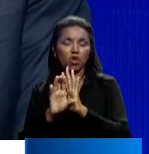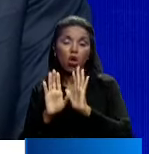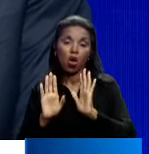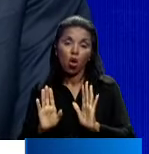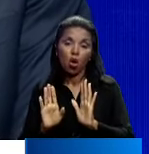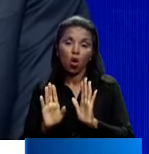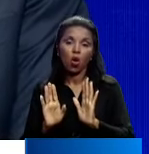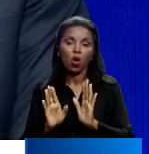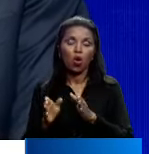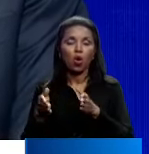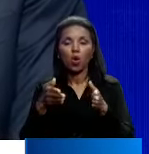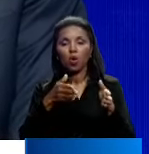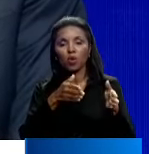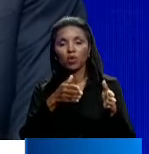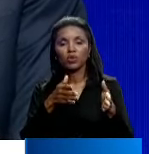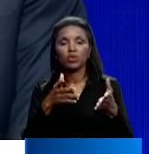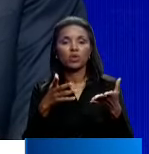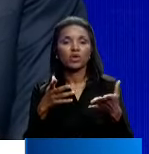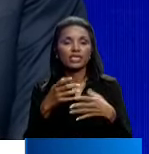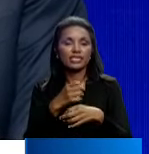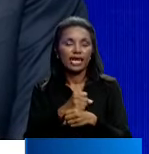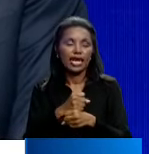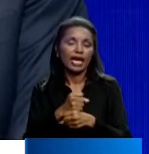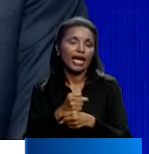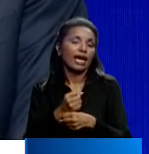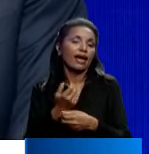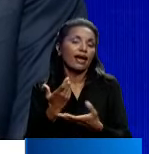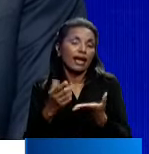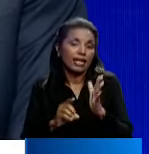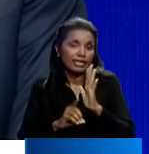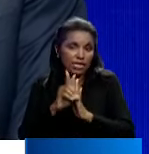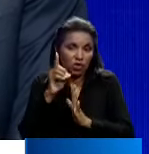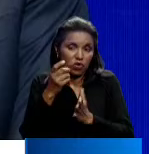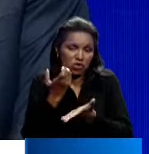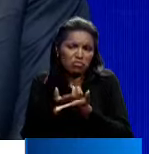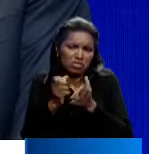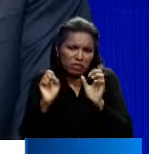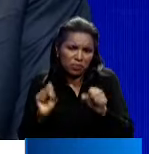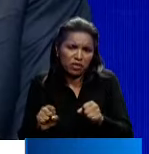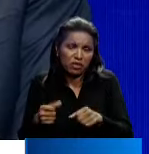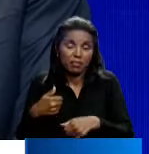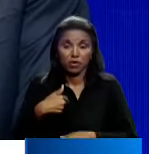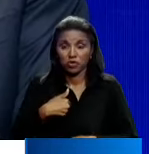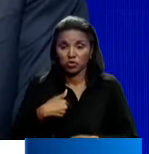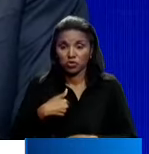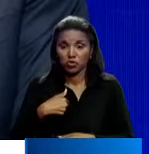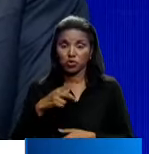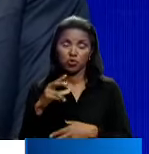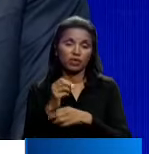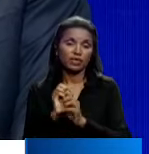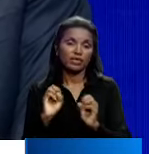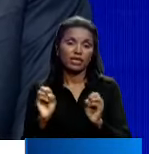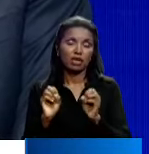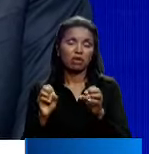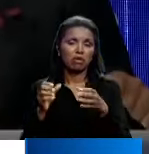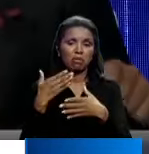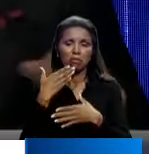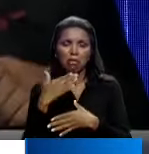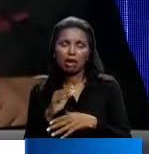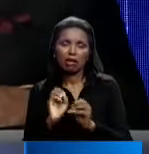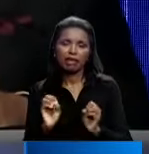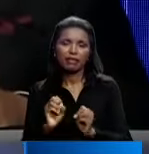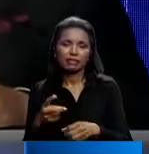leyes, y en paralelo a la reactivación de la economía. La gran diferencia es que yo no voy a pactar con delincuentes.